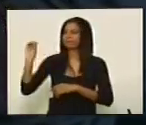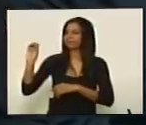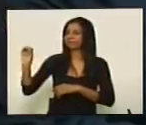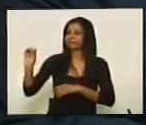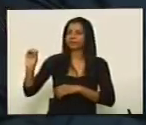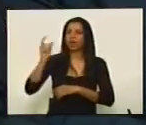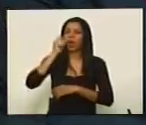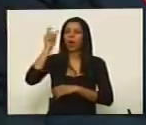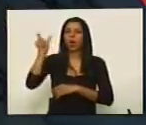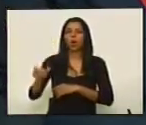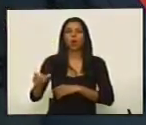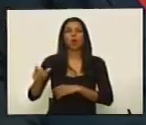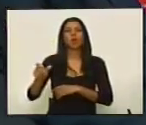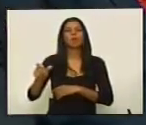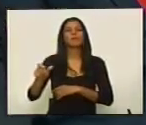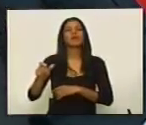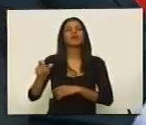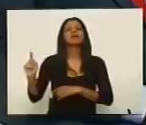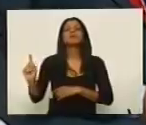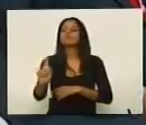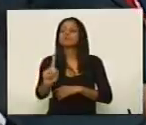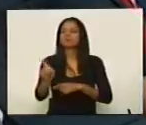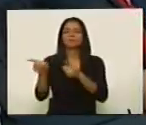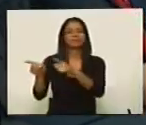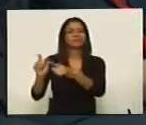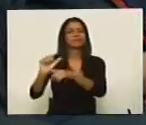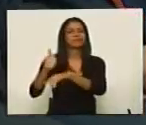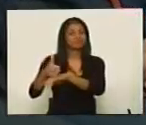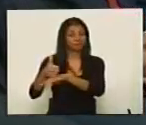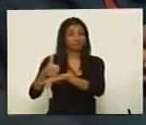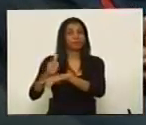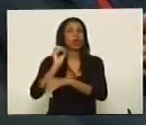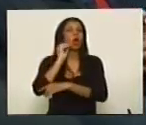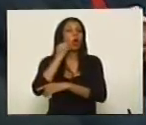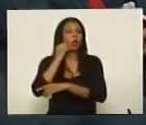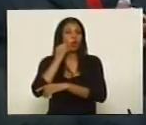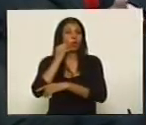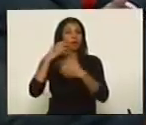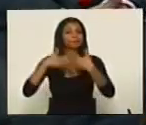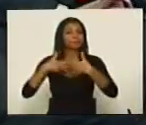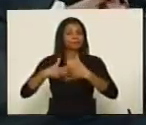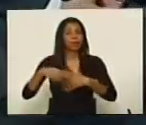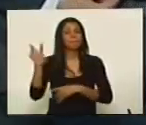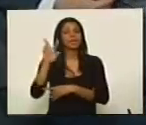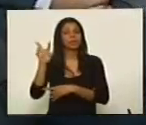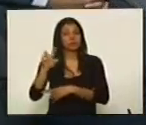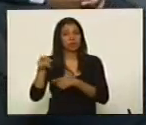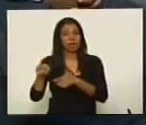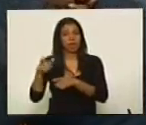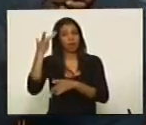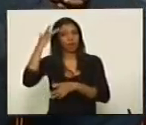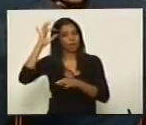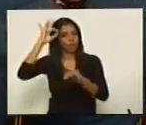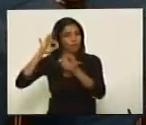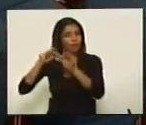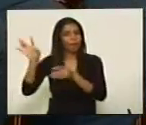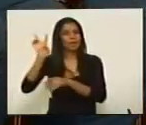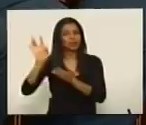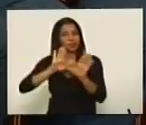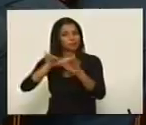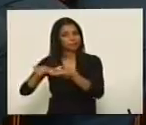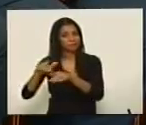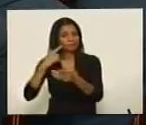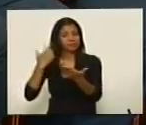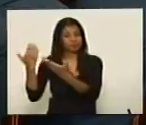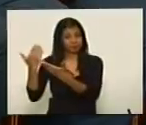al constituyente Ricardo Sánchez, también otro vocero de la juventud productiva, de la juventud que cree en el país, de la juventud que trabaja